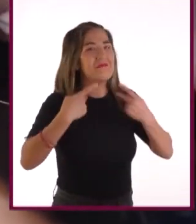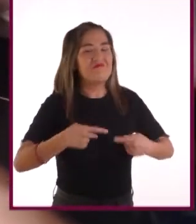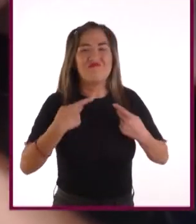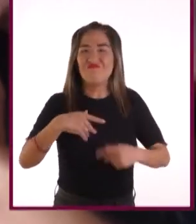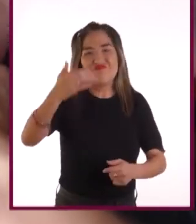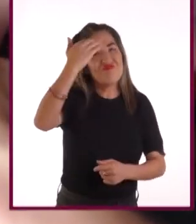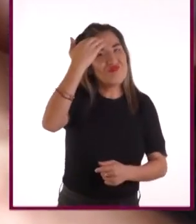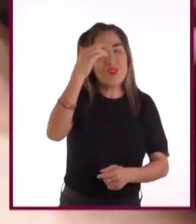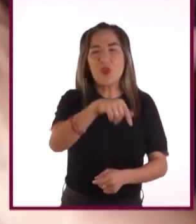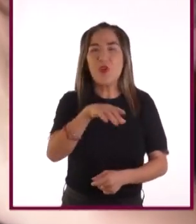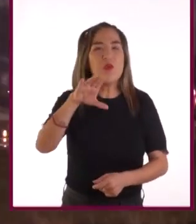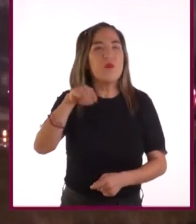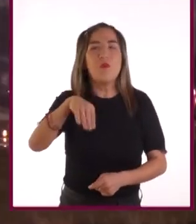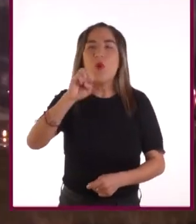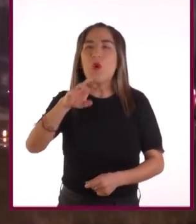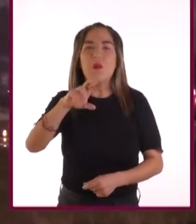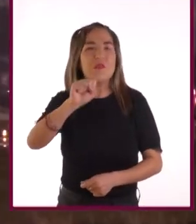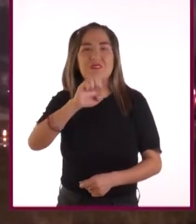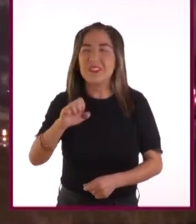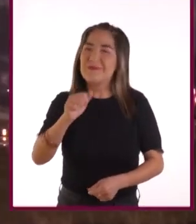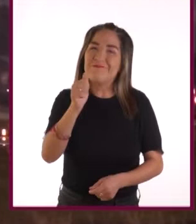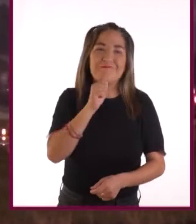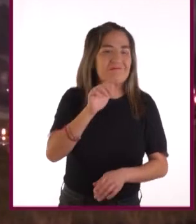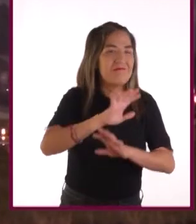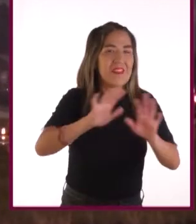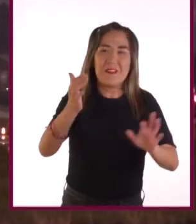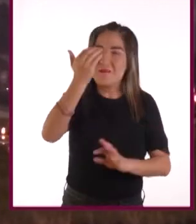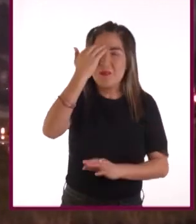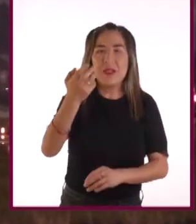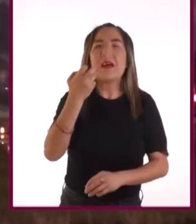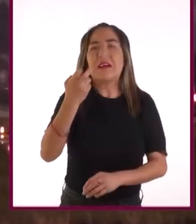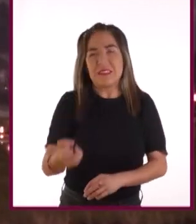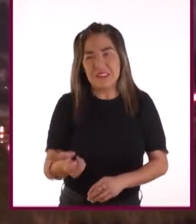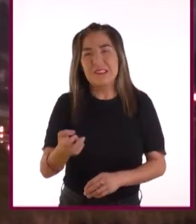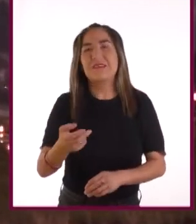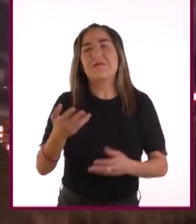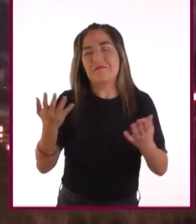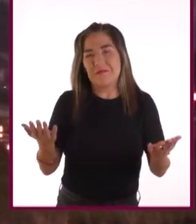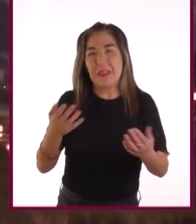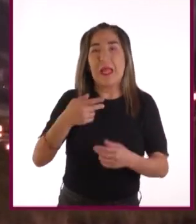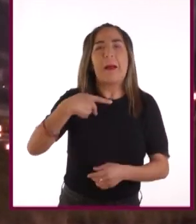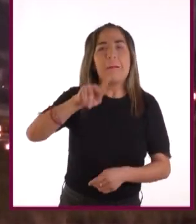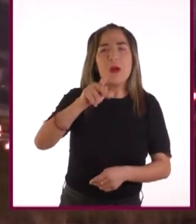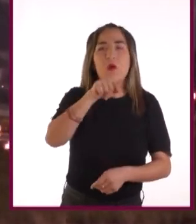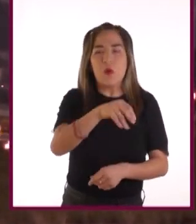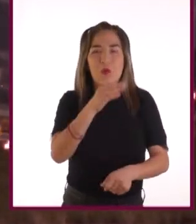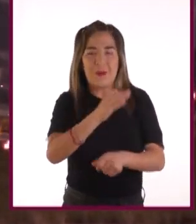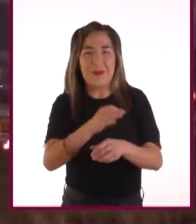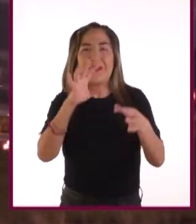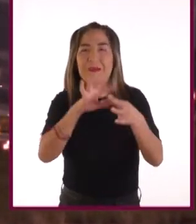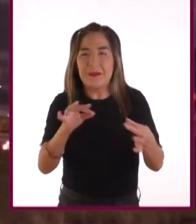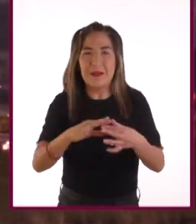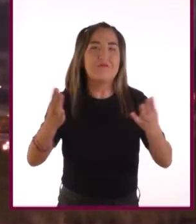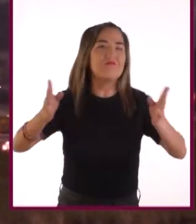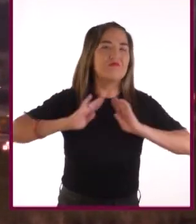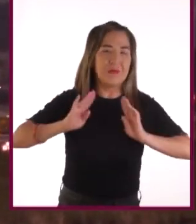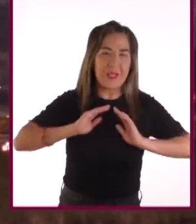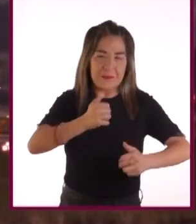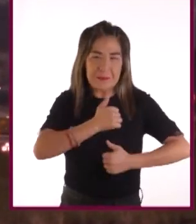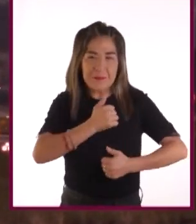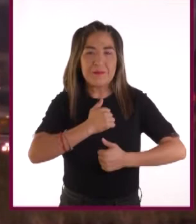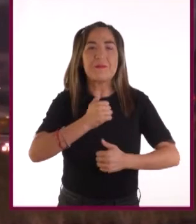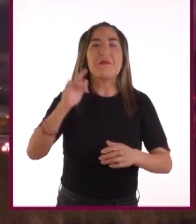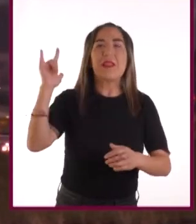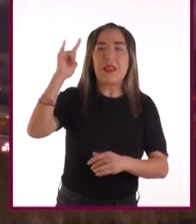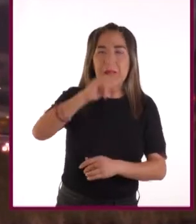sea, lo conoce únicamente de historia. Lo que sí es cierto es que yo creo que en puntos principales, como comentábamos hace poco, la